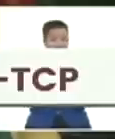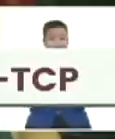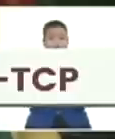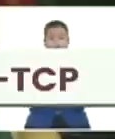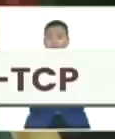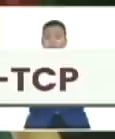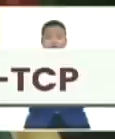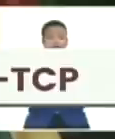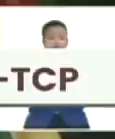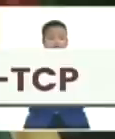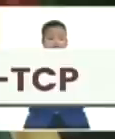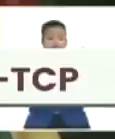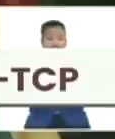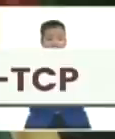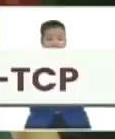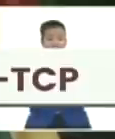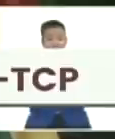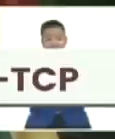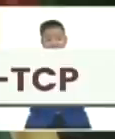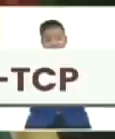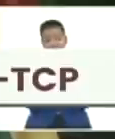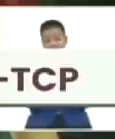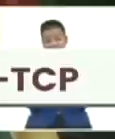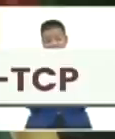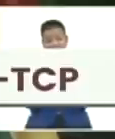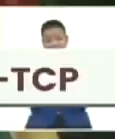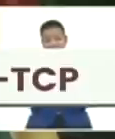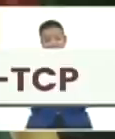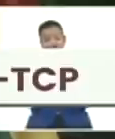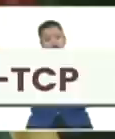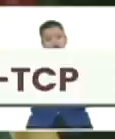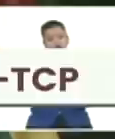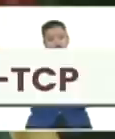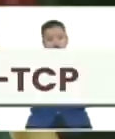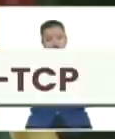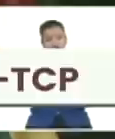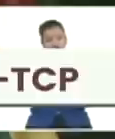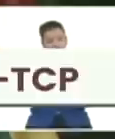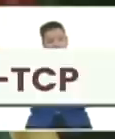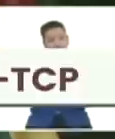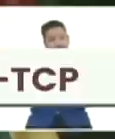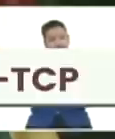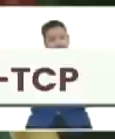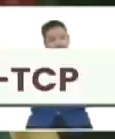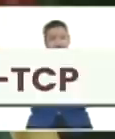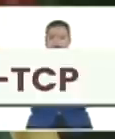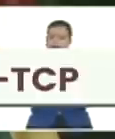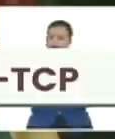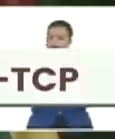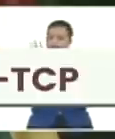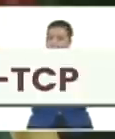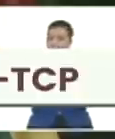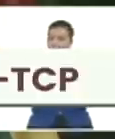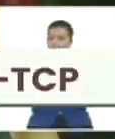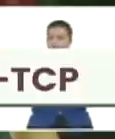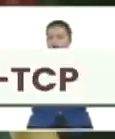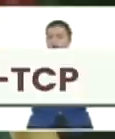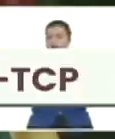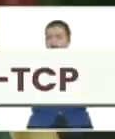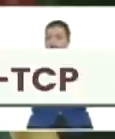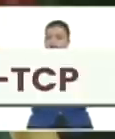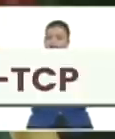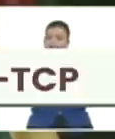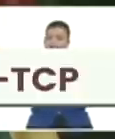derechos humanos, no existe una voluntad real en las autoridades de dicho país para cambiar su política hostil hacia